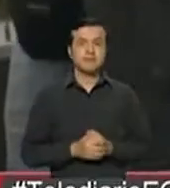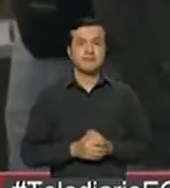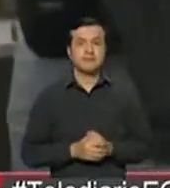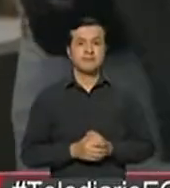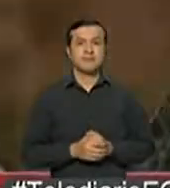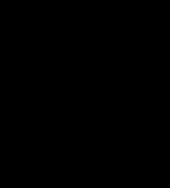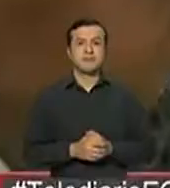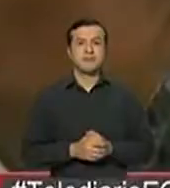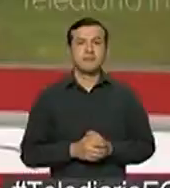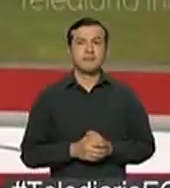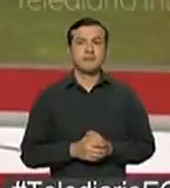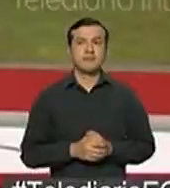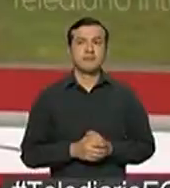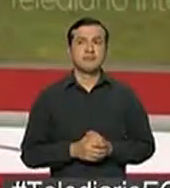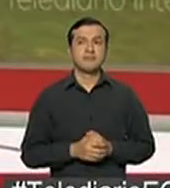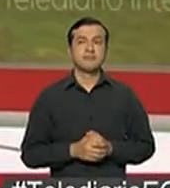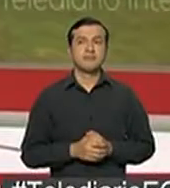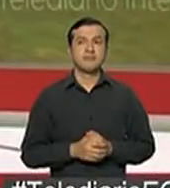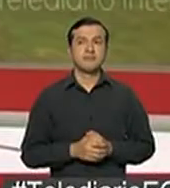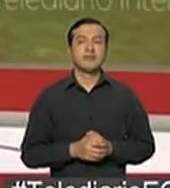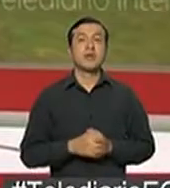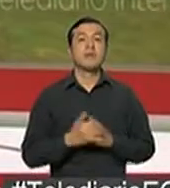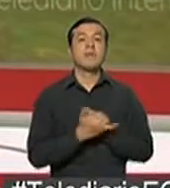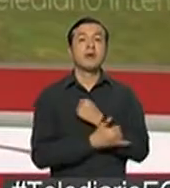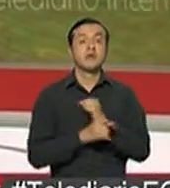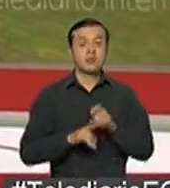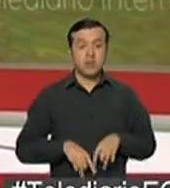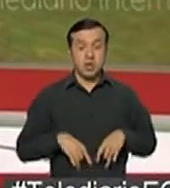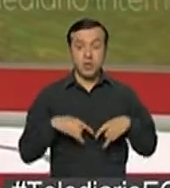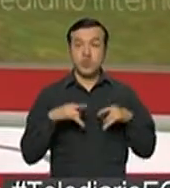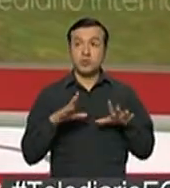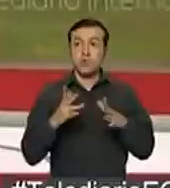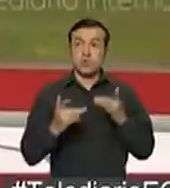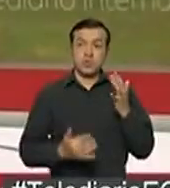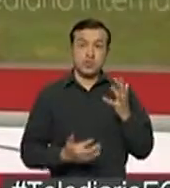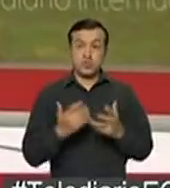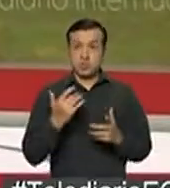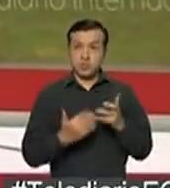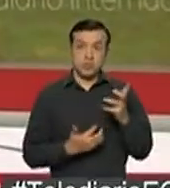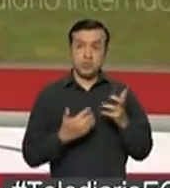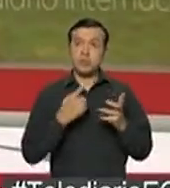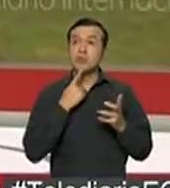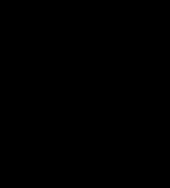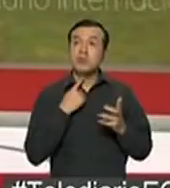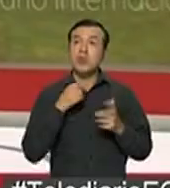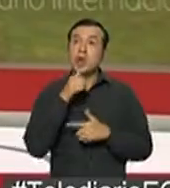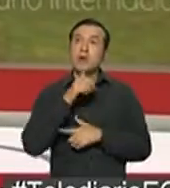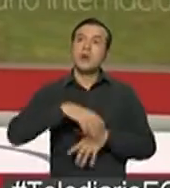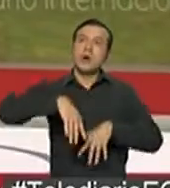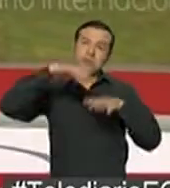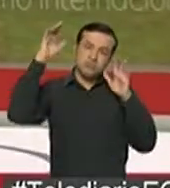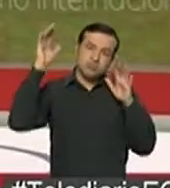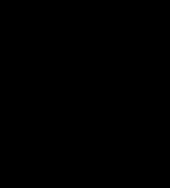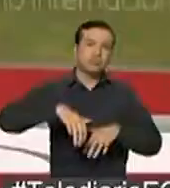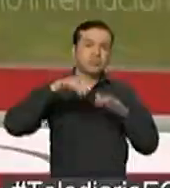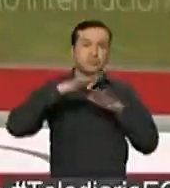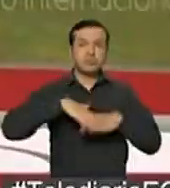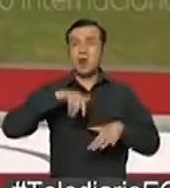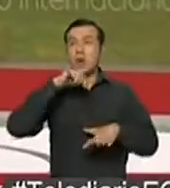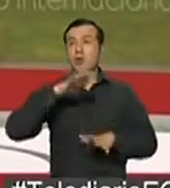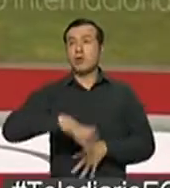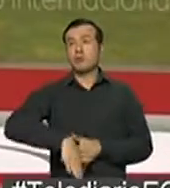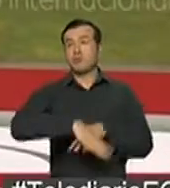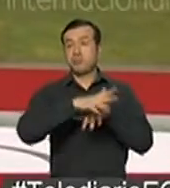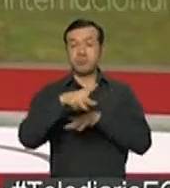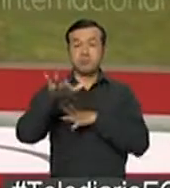medios públicos. Y Australia pasó de sequías e incendios incontrolables a fuertes lluvias e inundaciones.